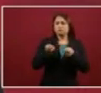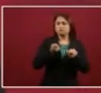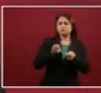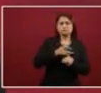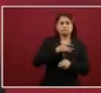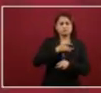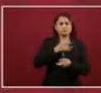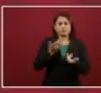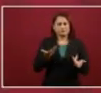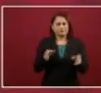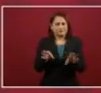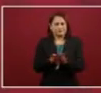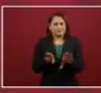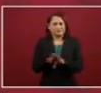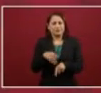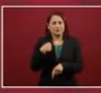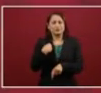desde una semana